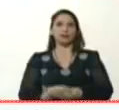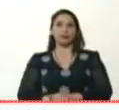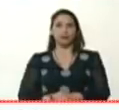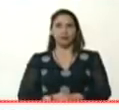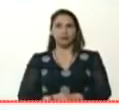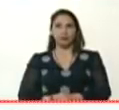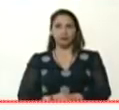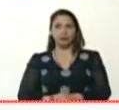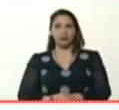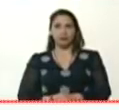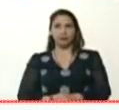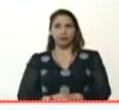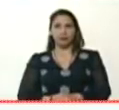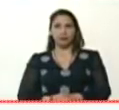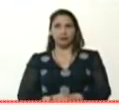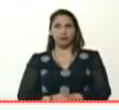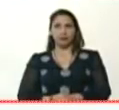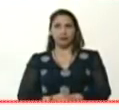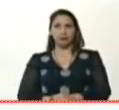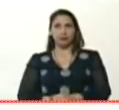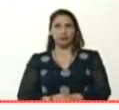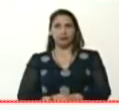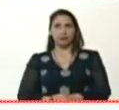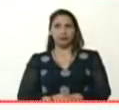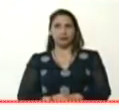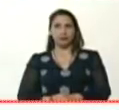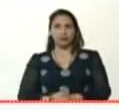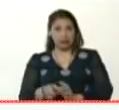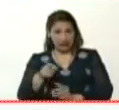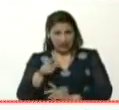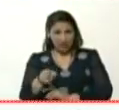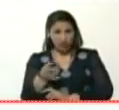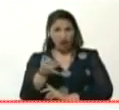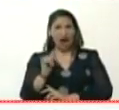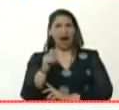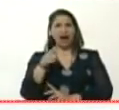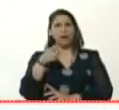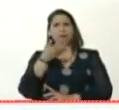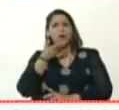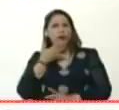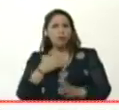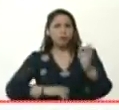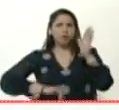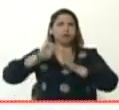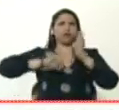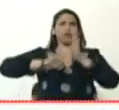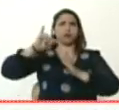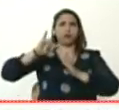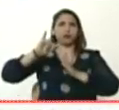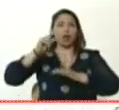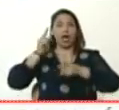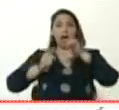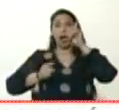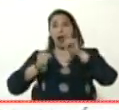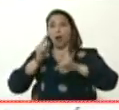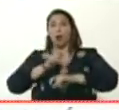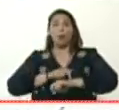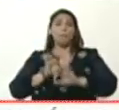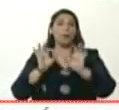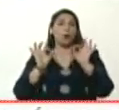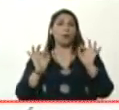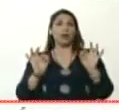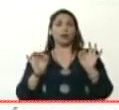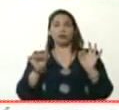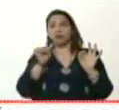Eso, Félix, que andan en la especulación inducida, en algún momento, vamos a ver quién